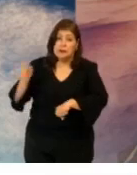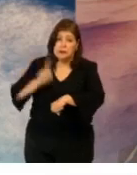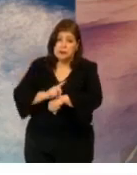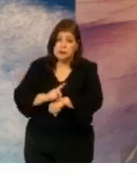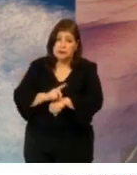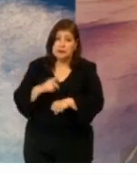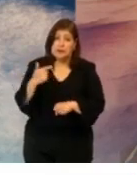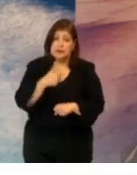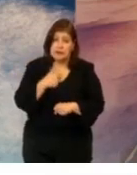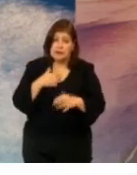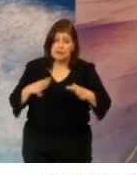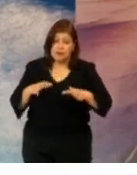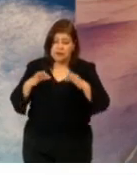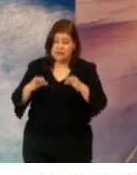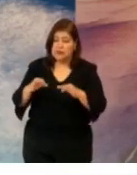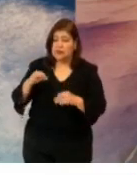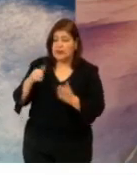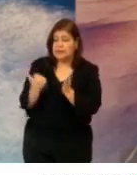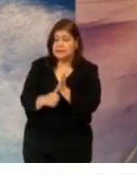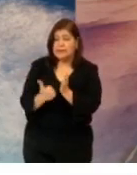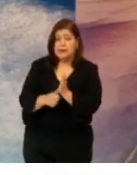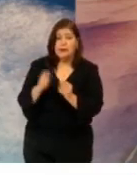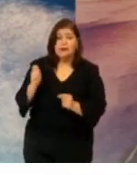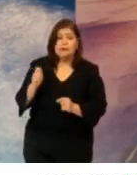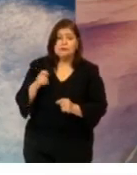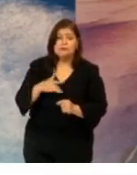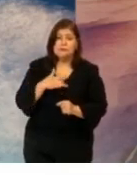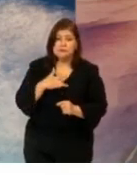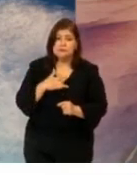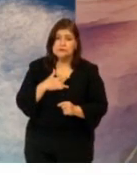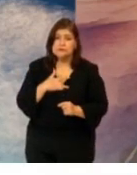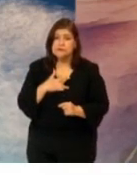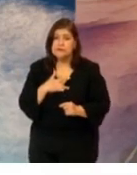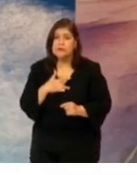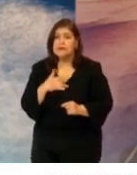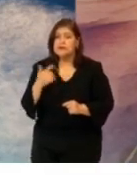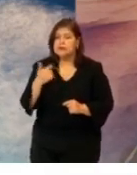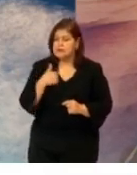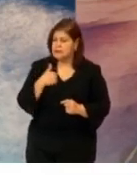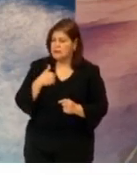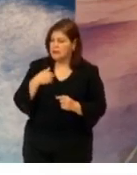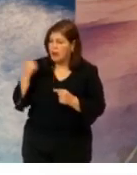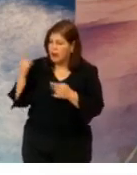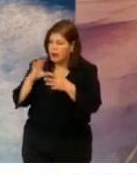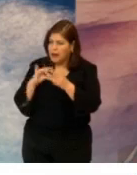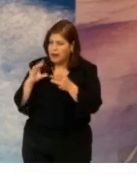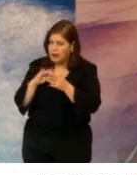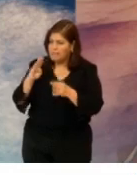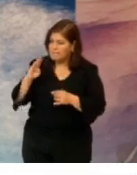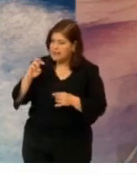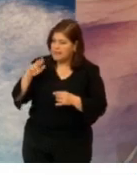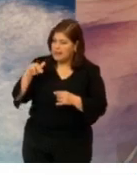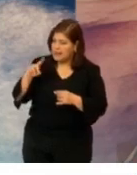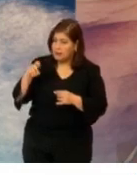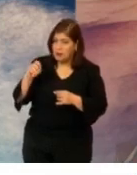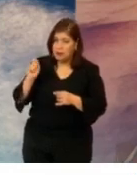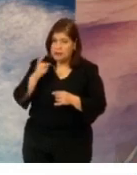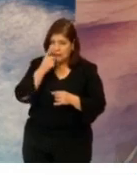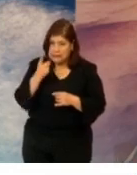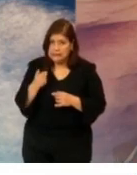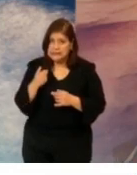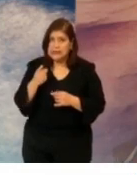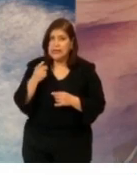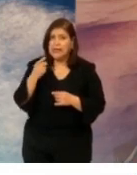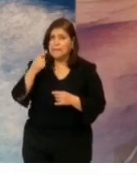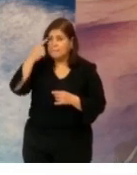Misael del Río, de Fundación de Acero. Y la pregunta es que interpreto de todo lo que comenta Bernardo que el